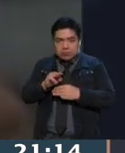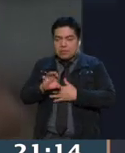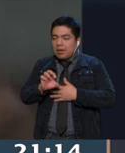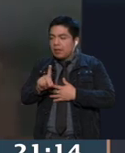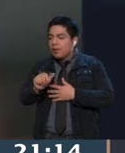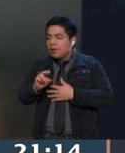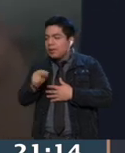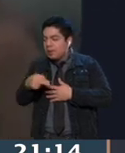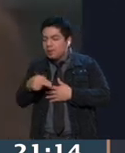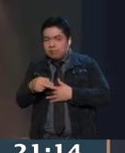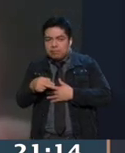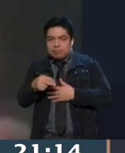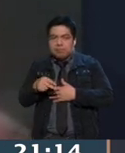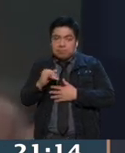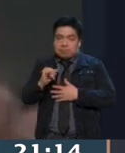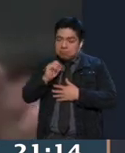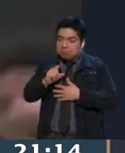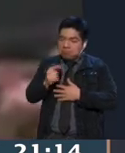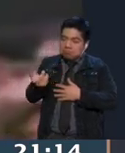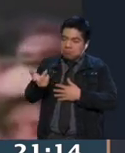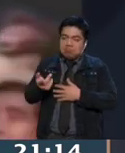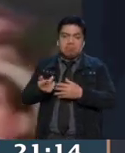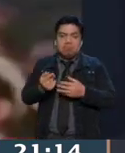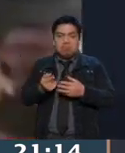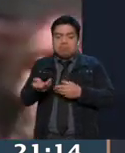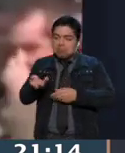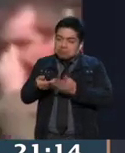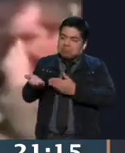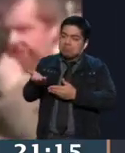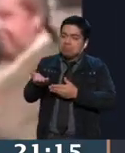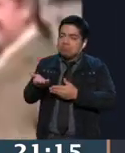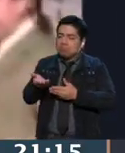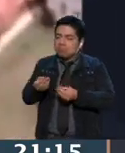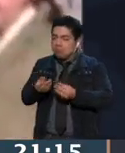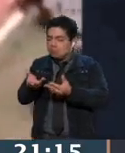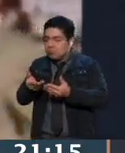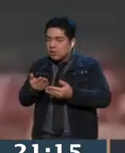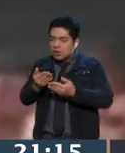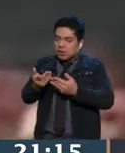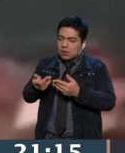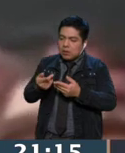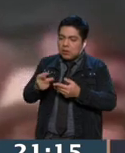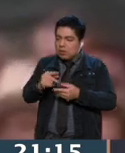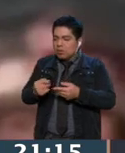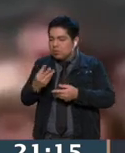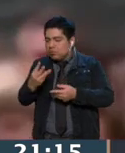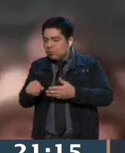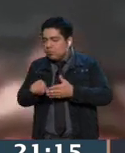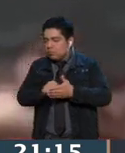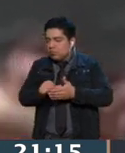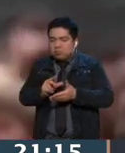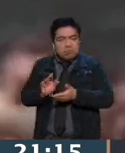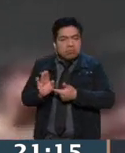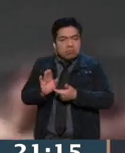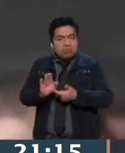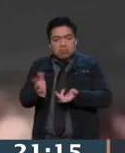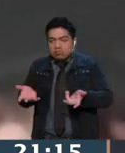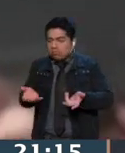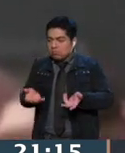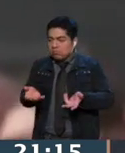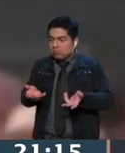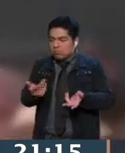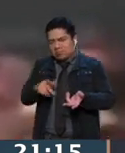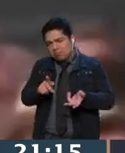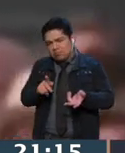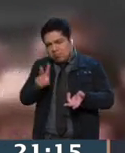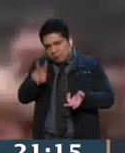¿no? Premio Pulitzer. Ofrecen esta información a estos testimonios y se publican en 3 medios internacionales. Pero lo